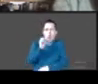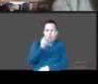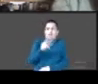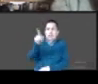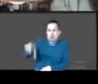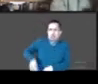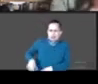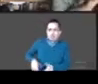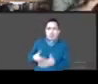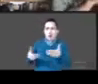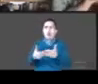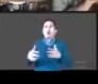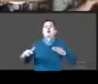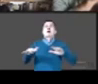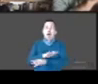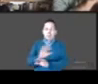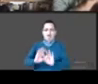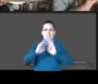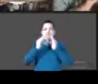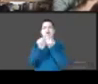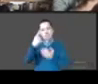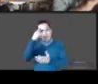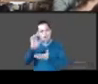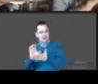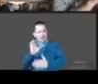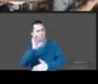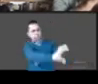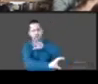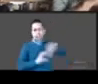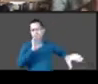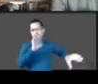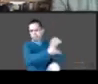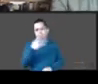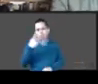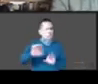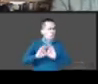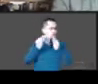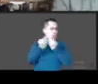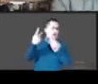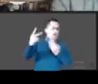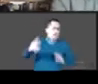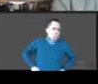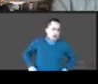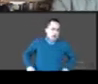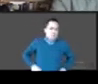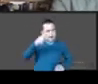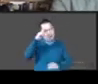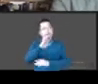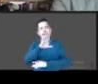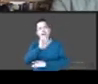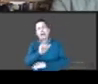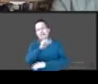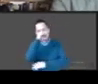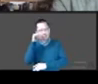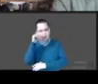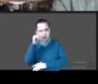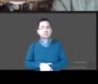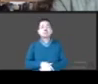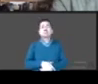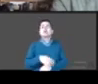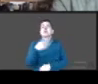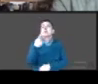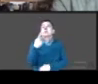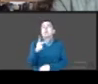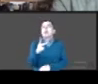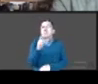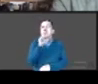este paquete de transferencias monetarias no condicionadas insisto muy específicamente el tema de 20 jueves claramente estos otros actores